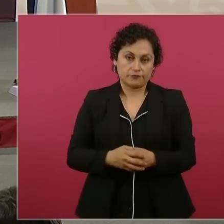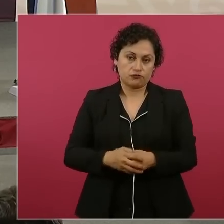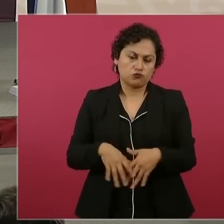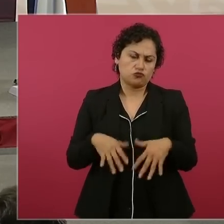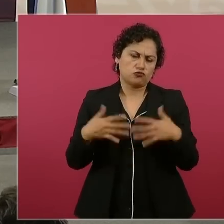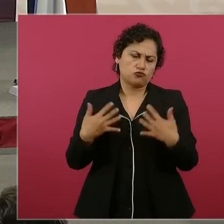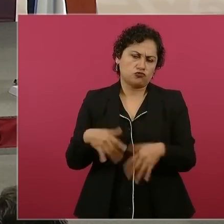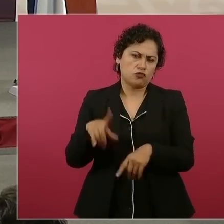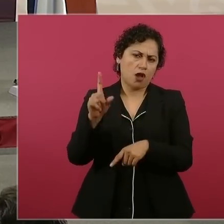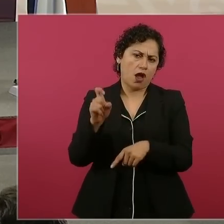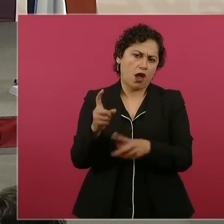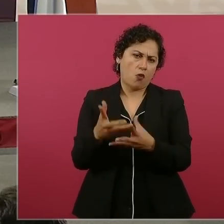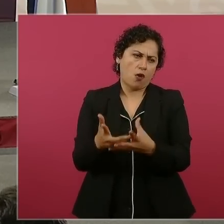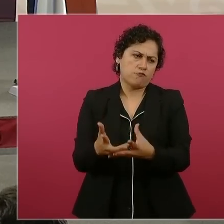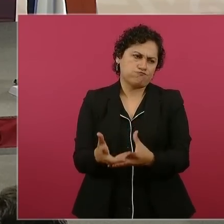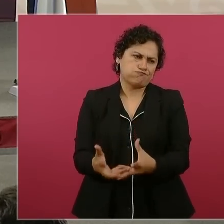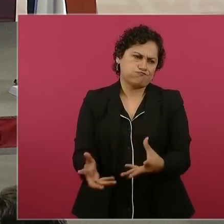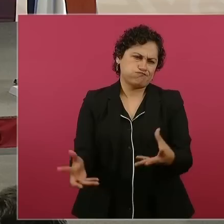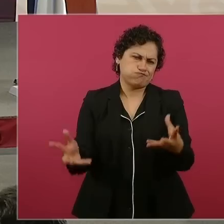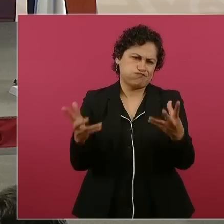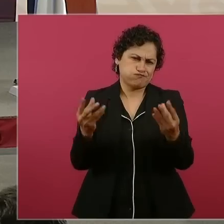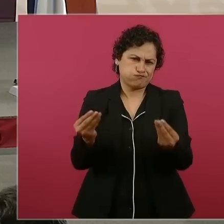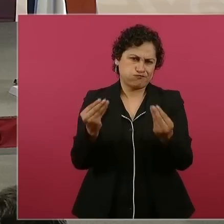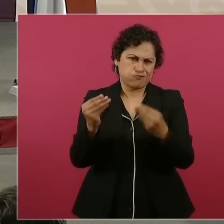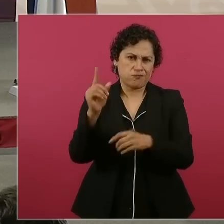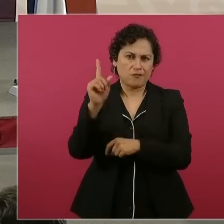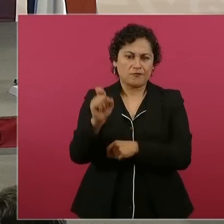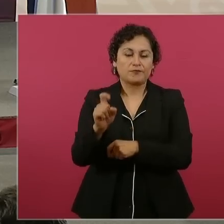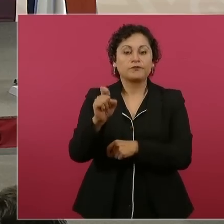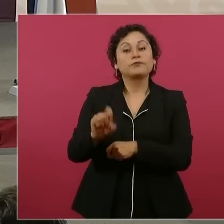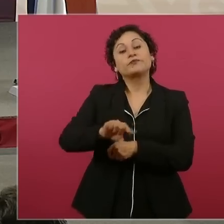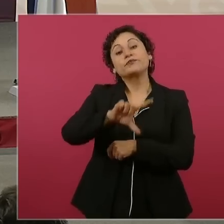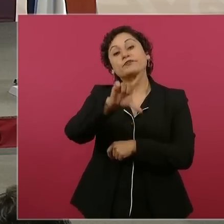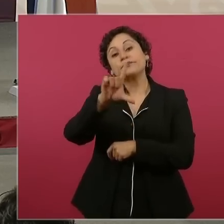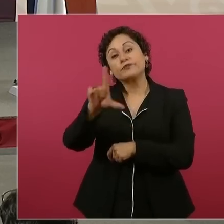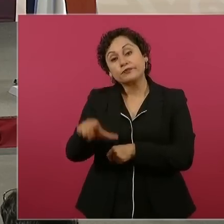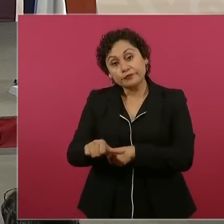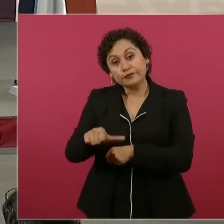mucha agua. Y luego ya